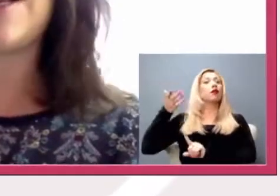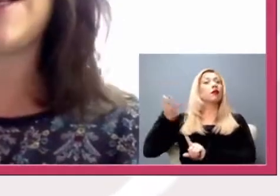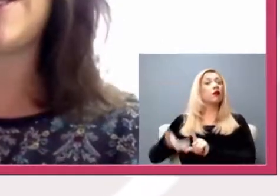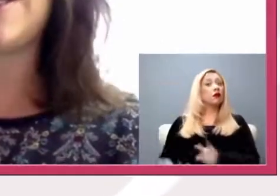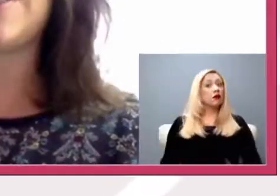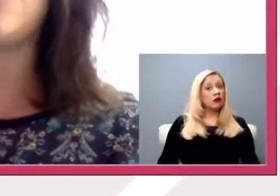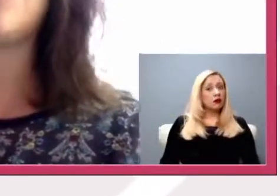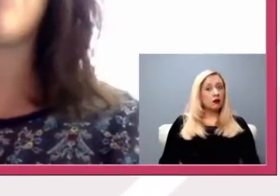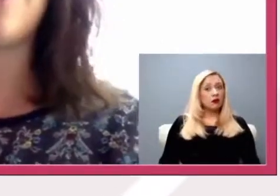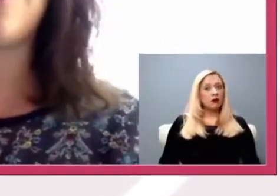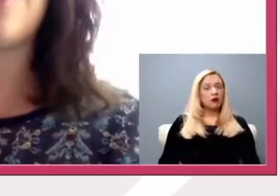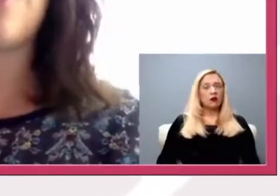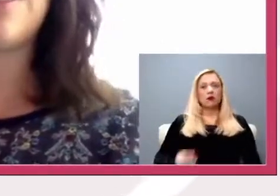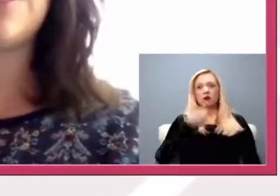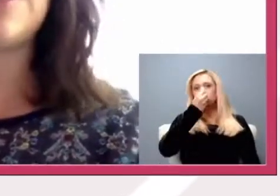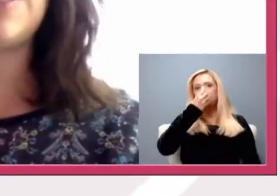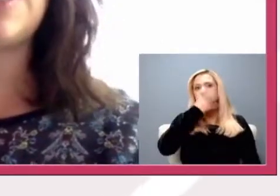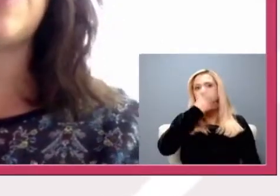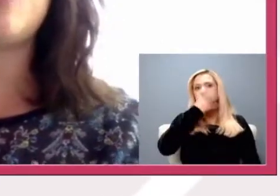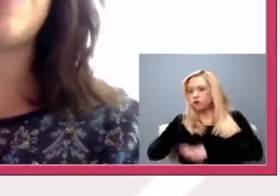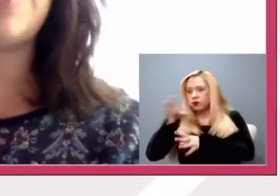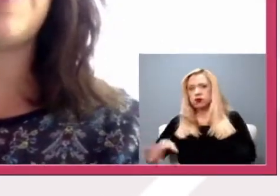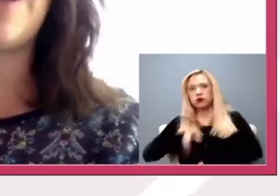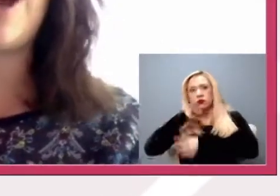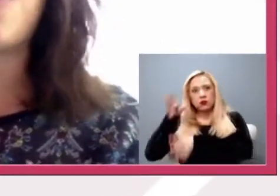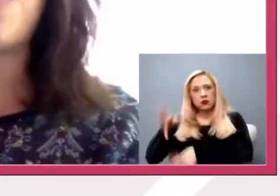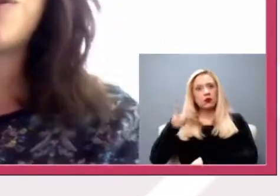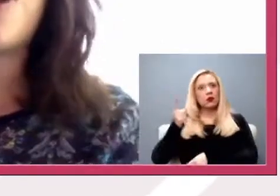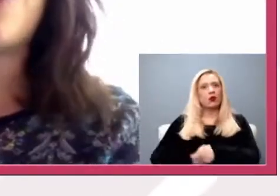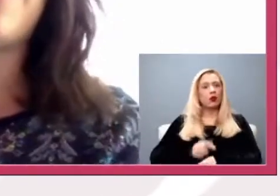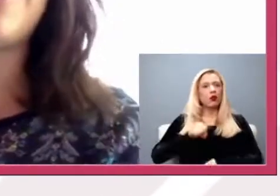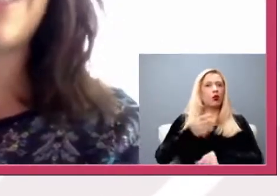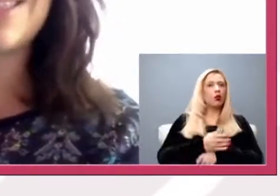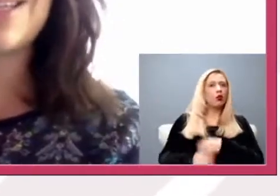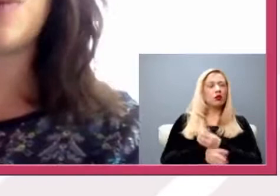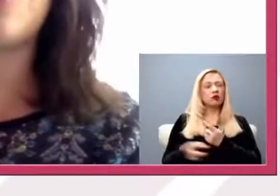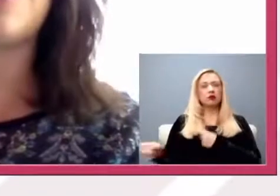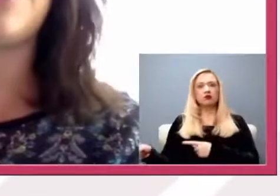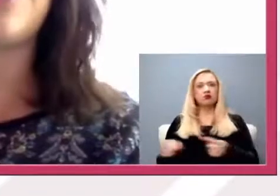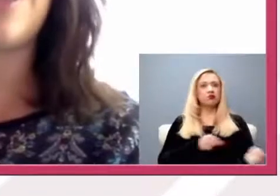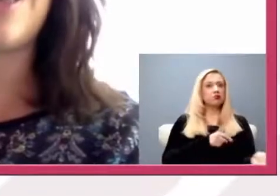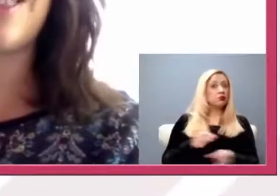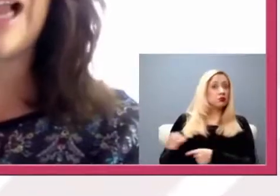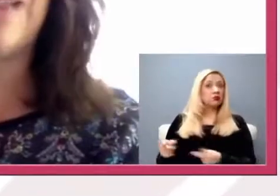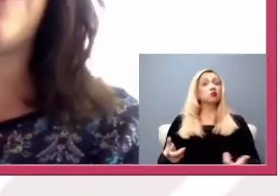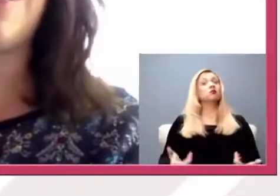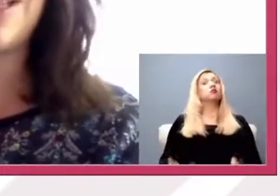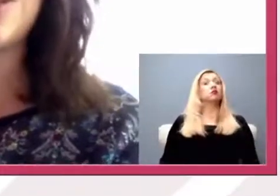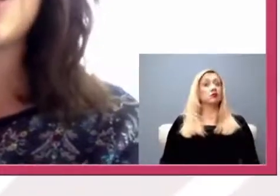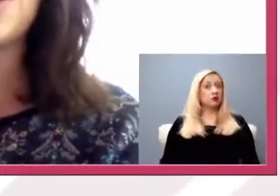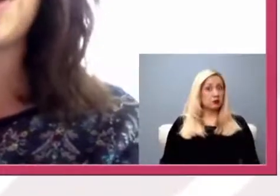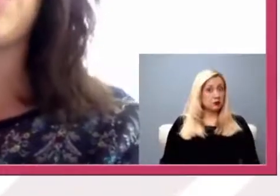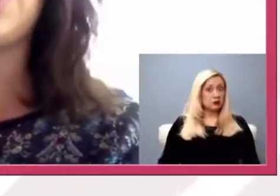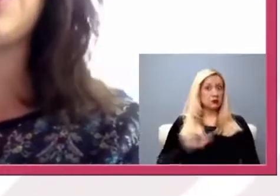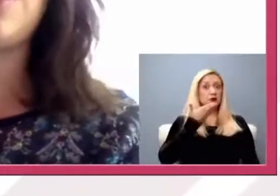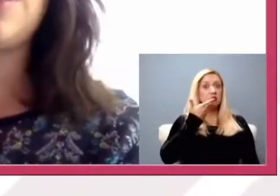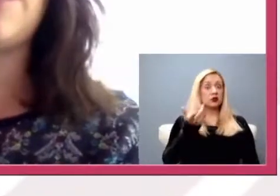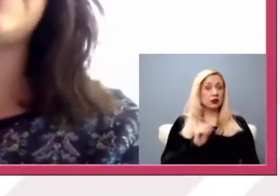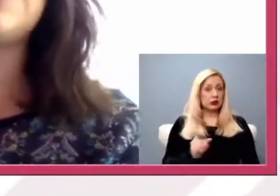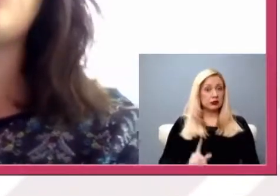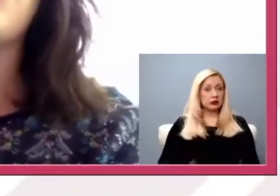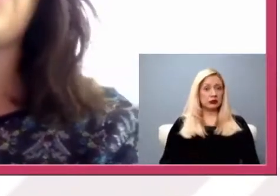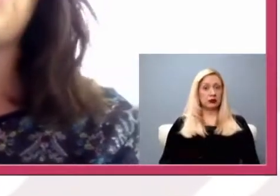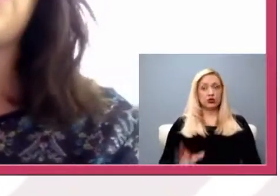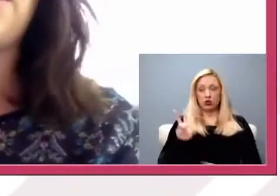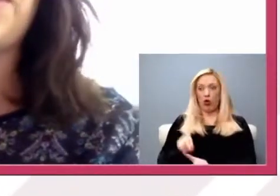estas niñas, niños durante la adolescencia, que nos van a llevar a otros problemas, sí, de salud, sí, de alimenticios, ¿no? También, que a